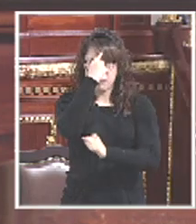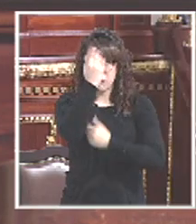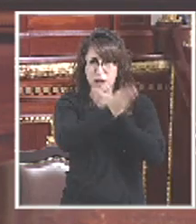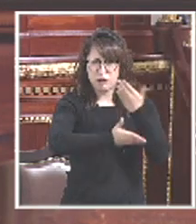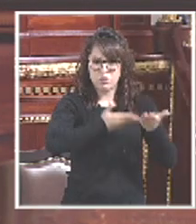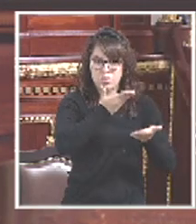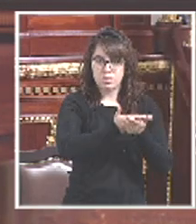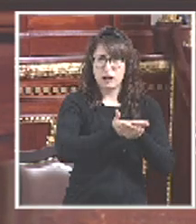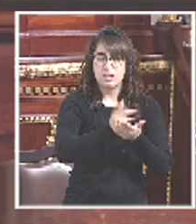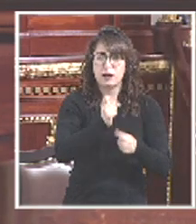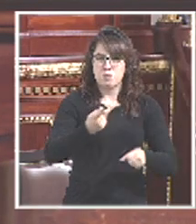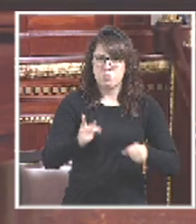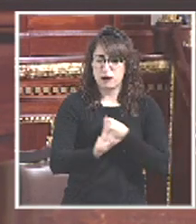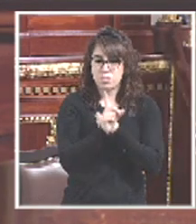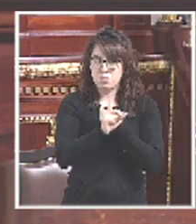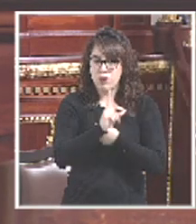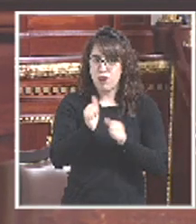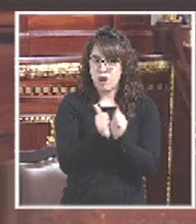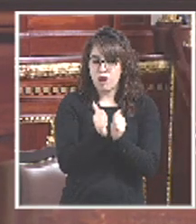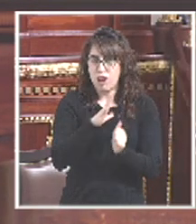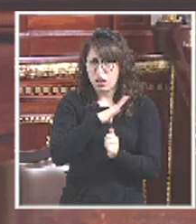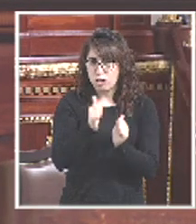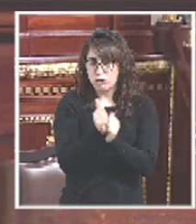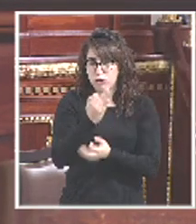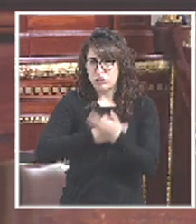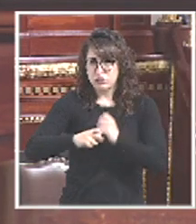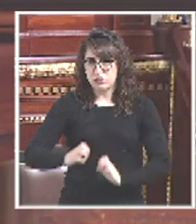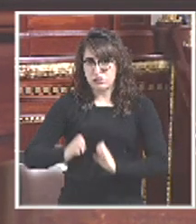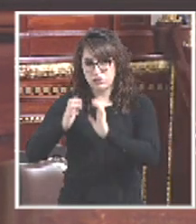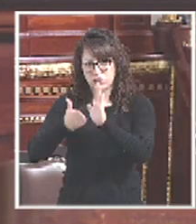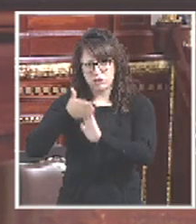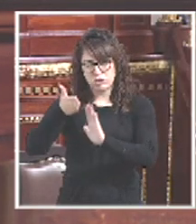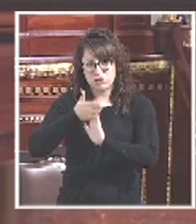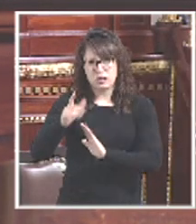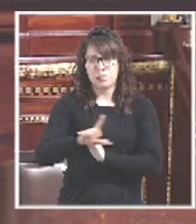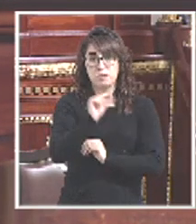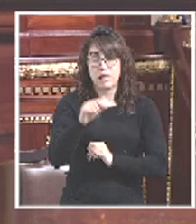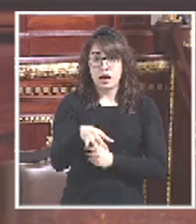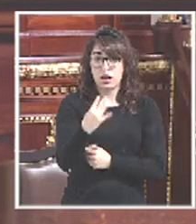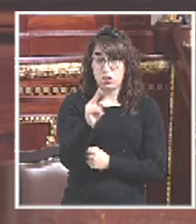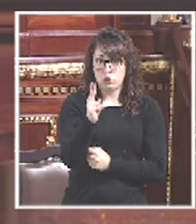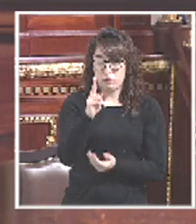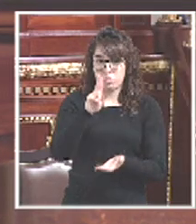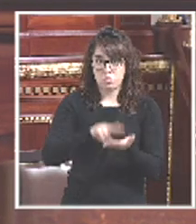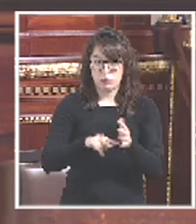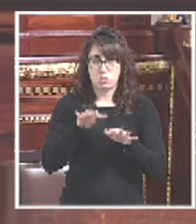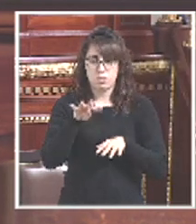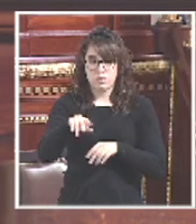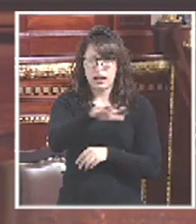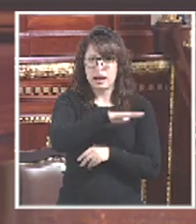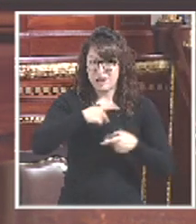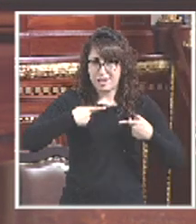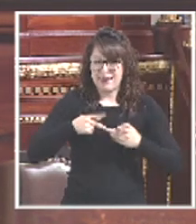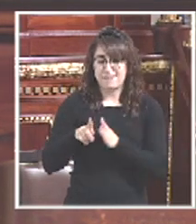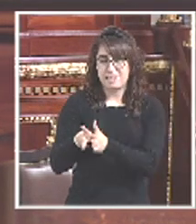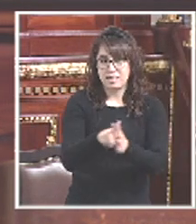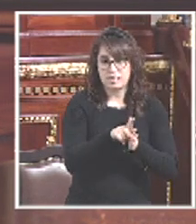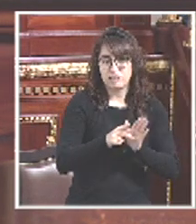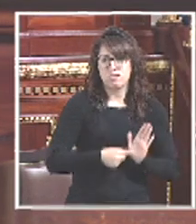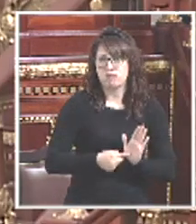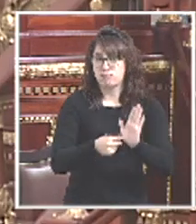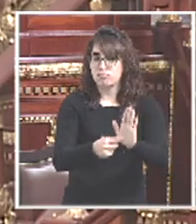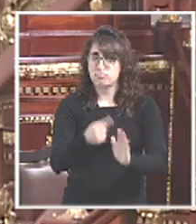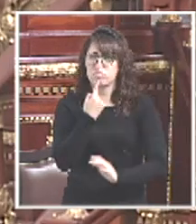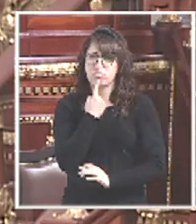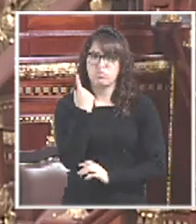de la problemática antes referida. En ese sentido, el 14 de noviembre de 2019, los vecinos del lugar presentaron una queja ante